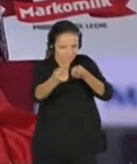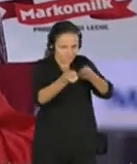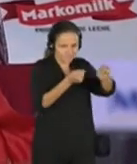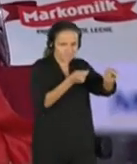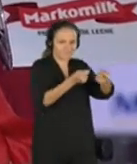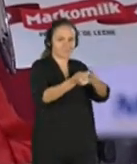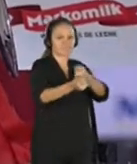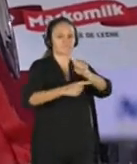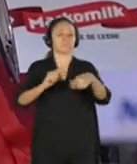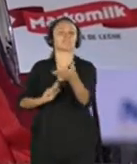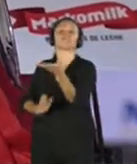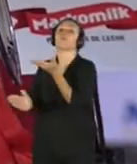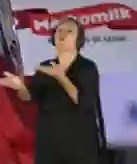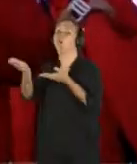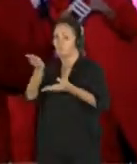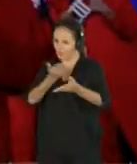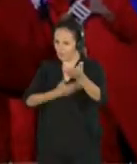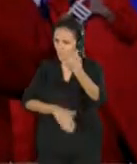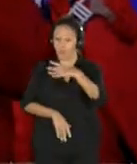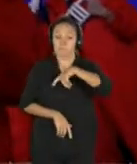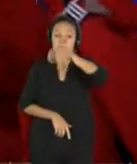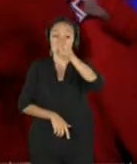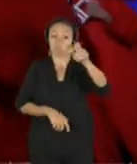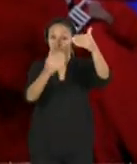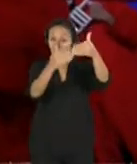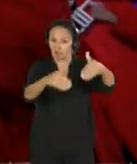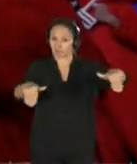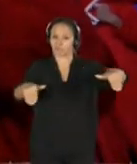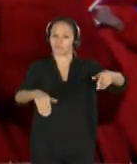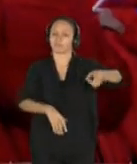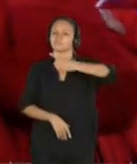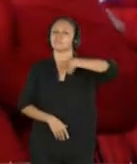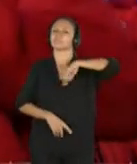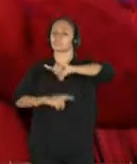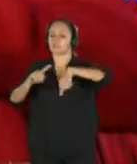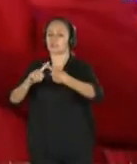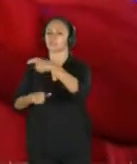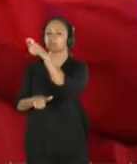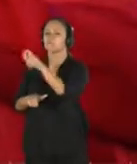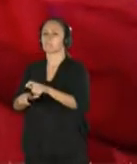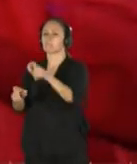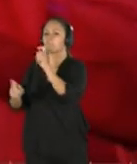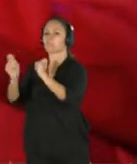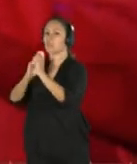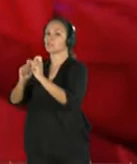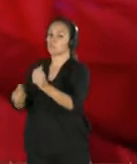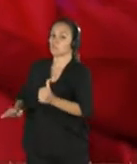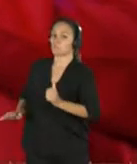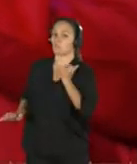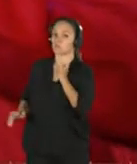y colaborar. En el jurado, también en prensa, por si se